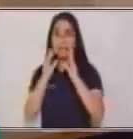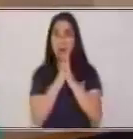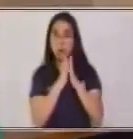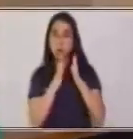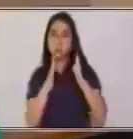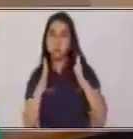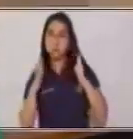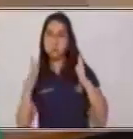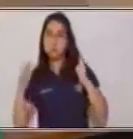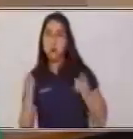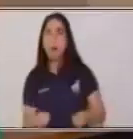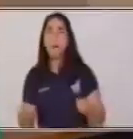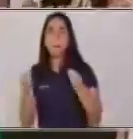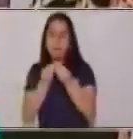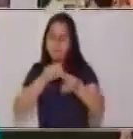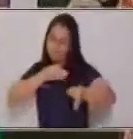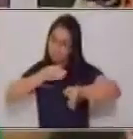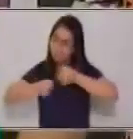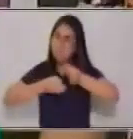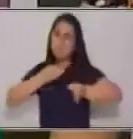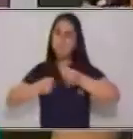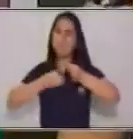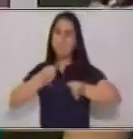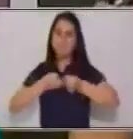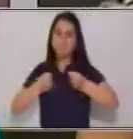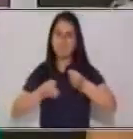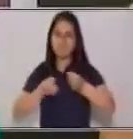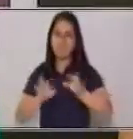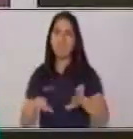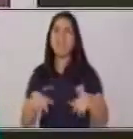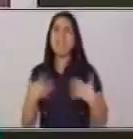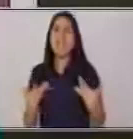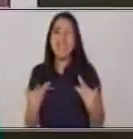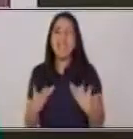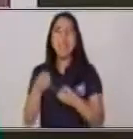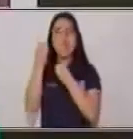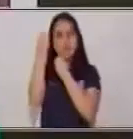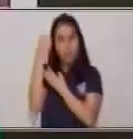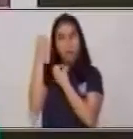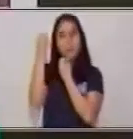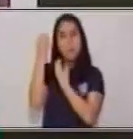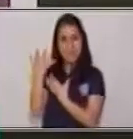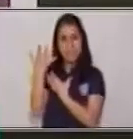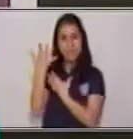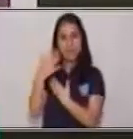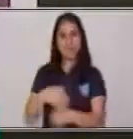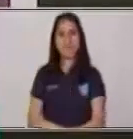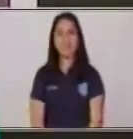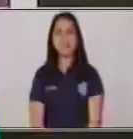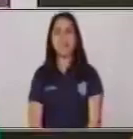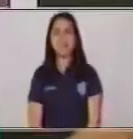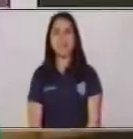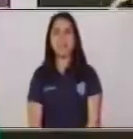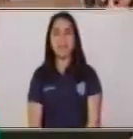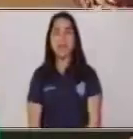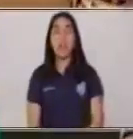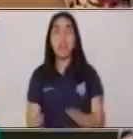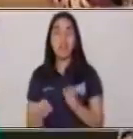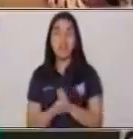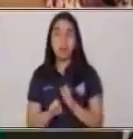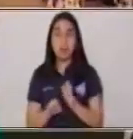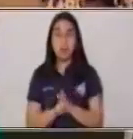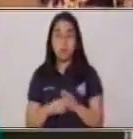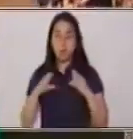de desarrollo hay mucha más información sobre el tema que nos interesa. Los párrafos